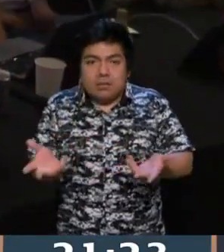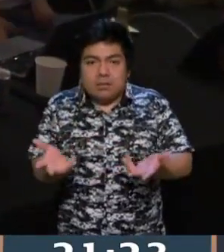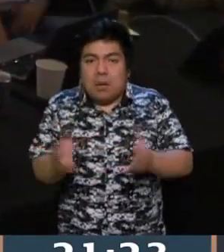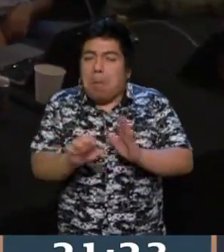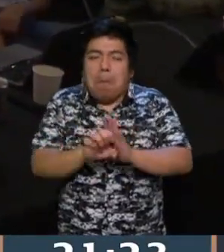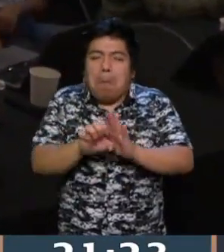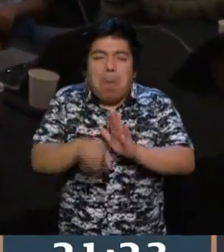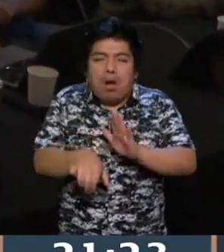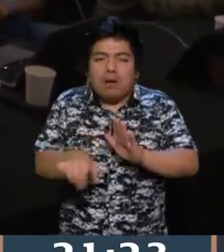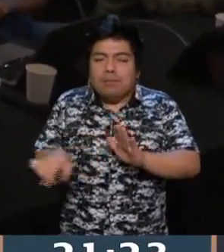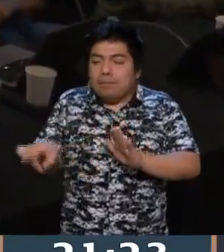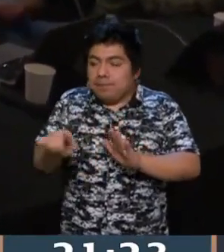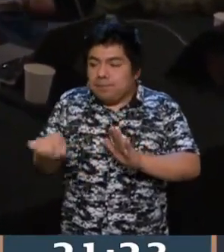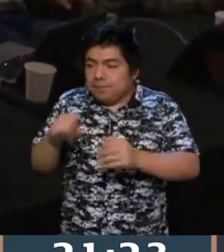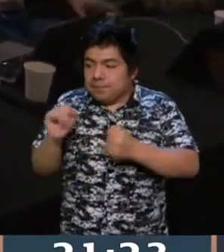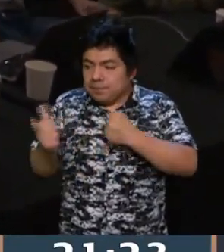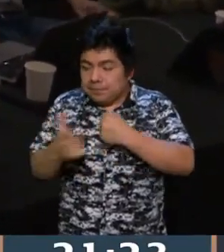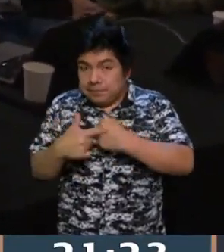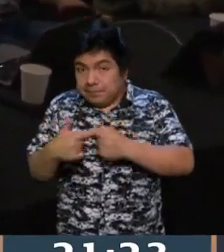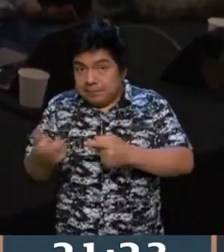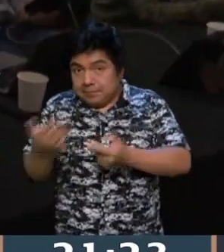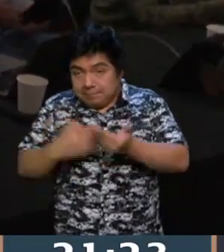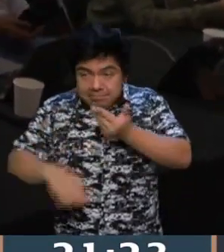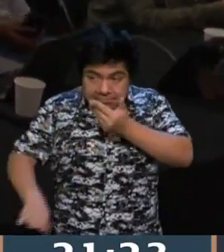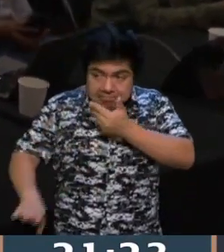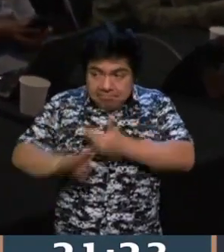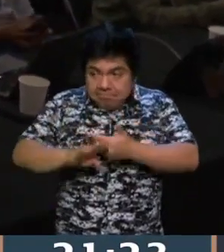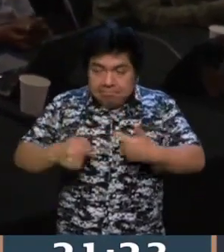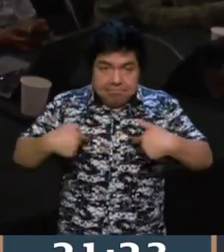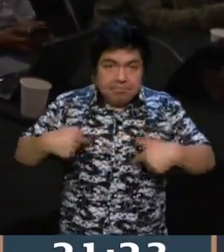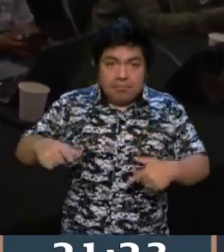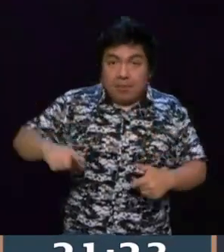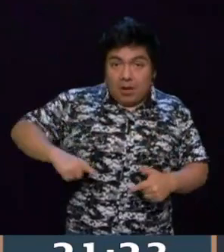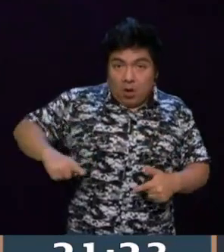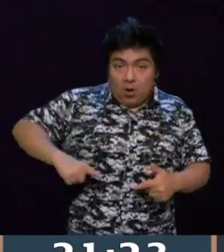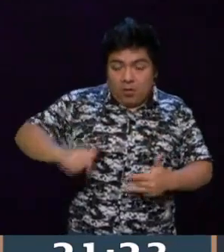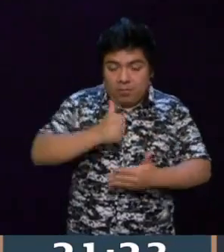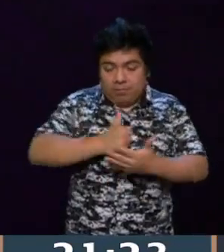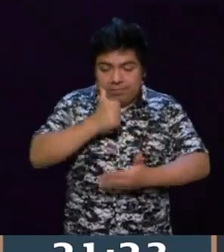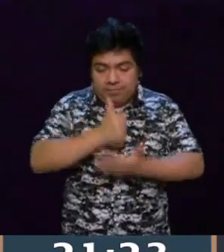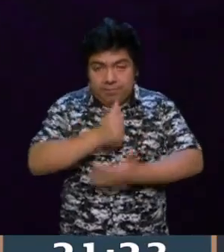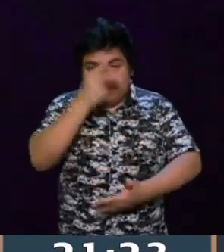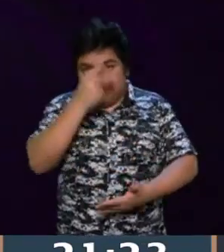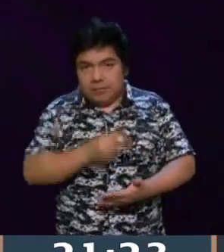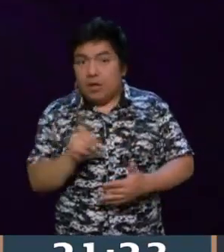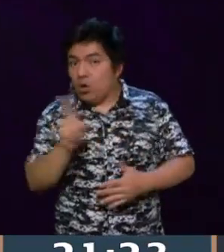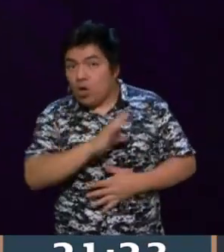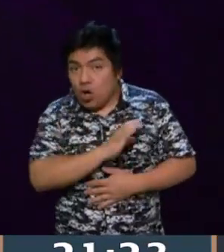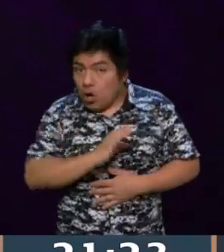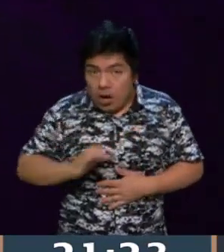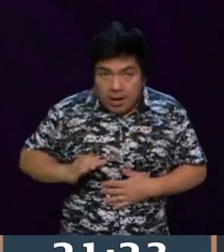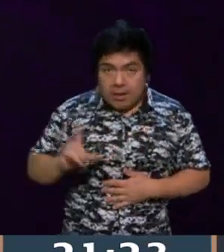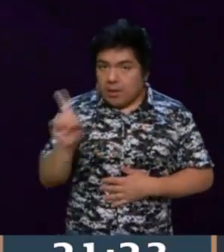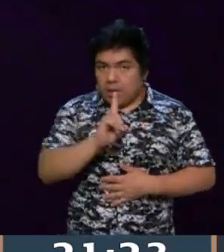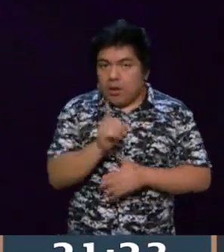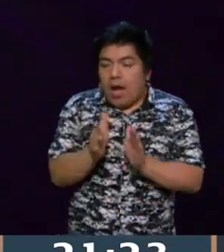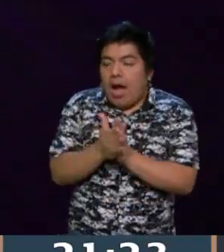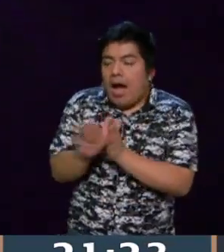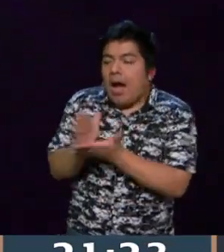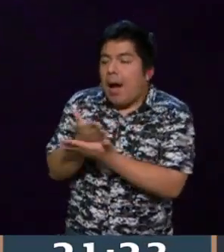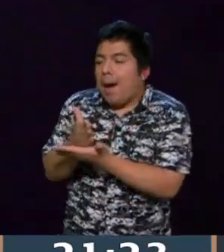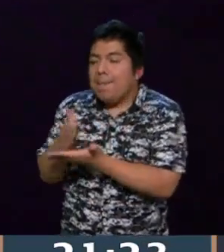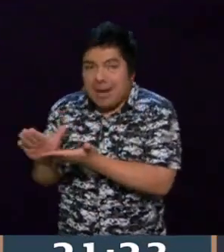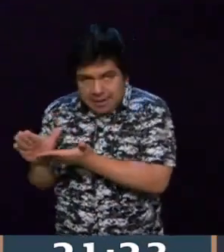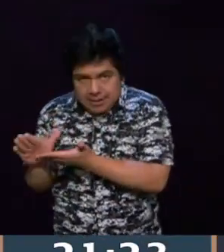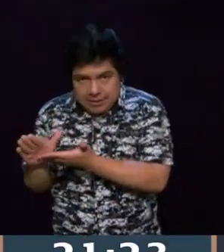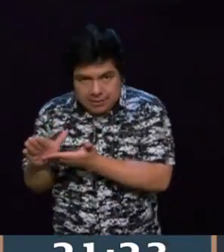cuando se establezca algo del gobierno de la ciudad, insisto, no de los candidatos, sino claro, del gobierno de la